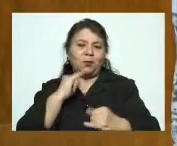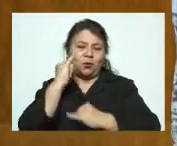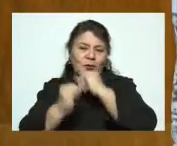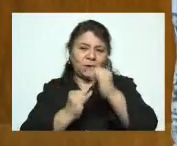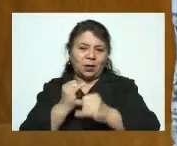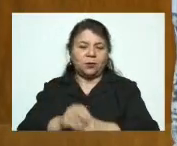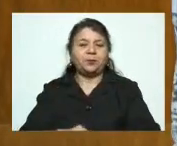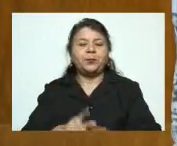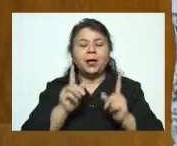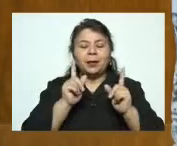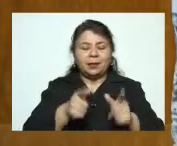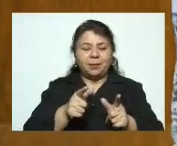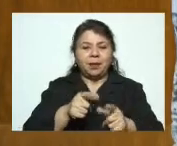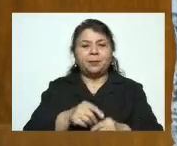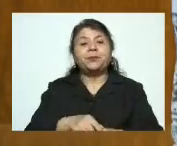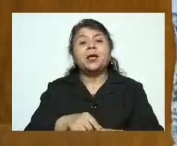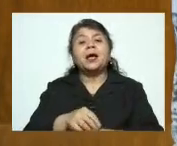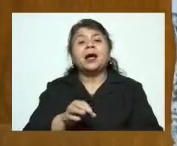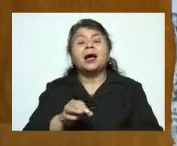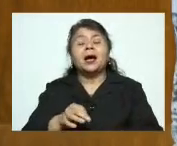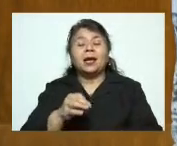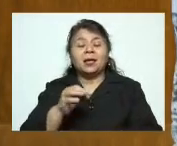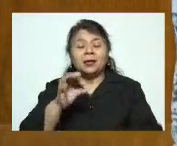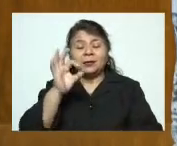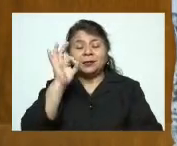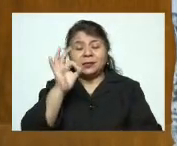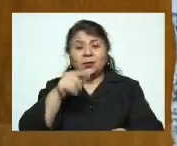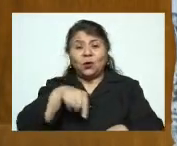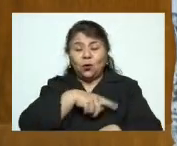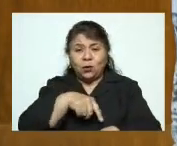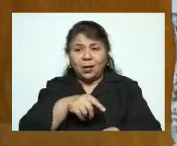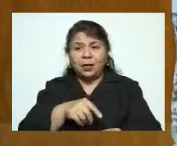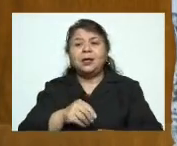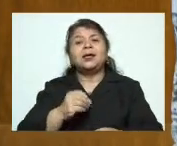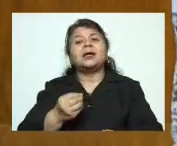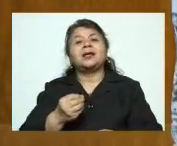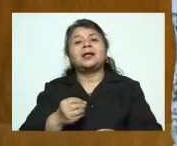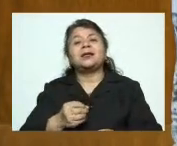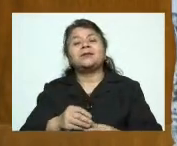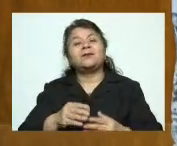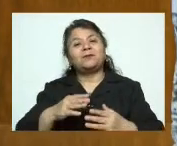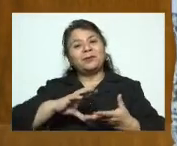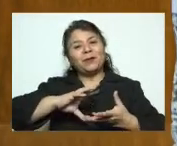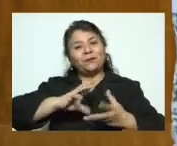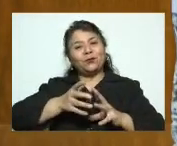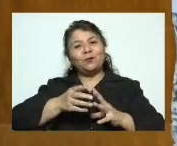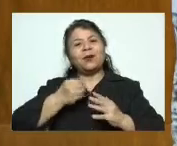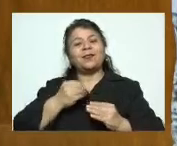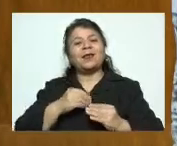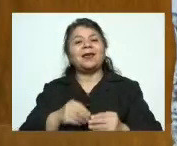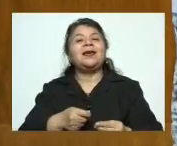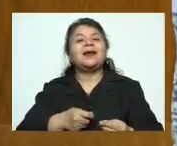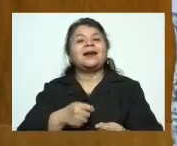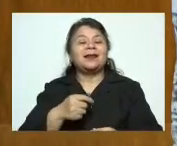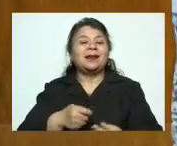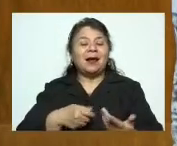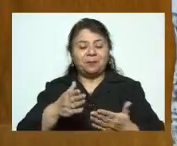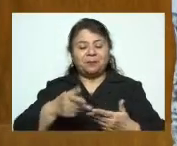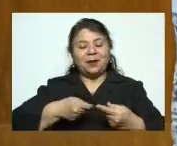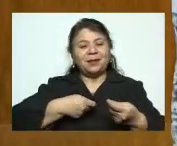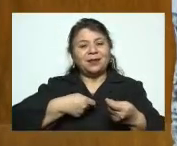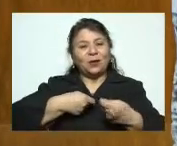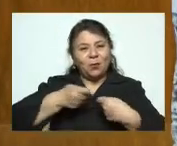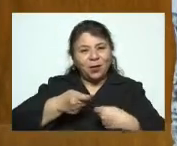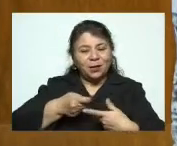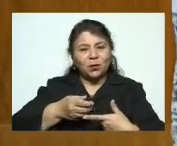00:00, liberamos el comercio en el formato entrega a domicilio, delivery, para empezar a mover